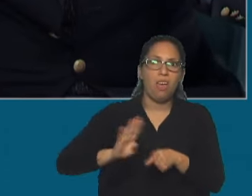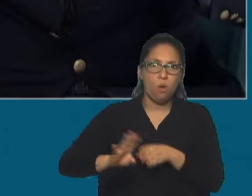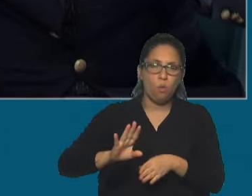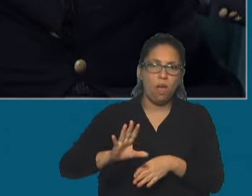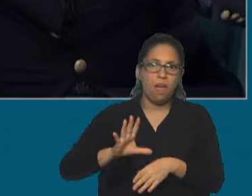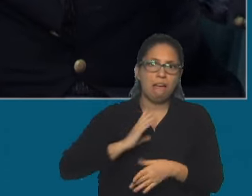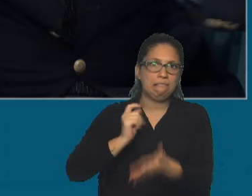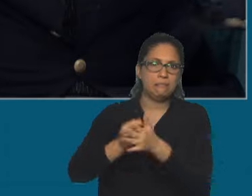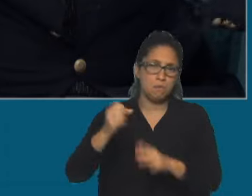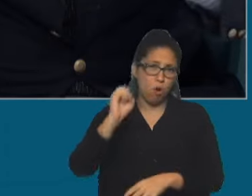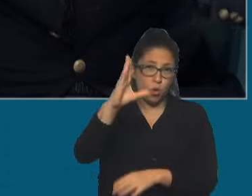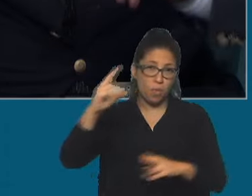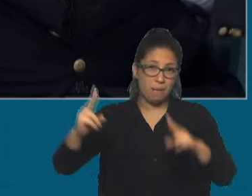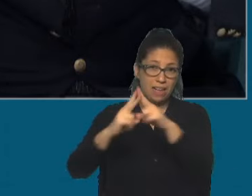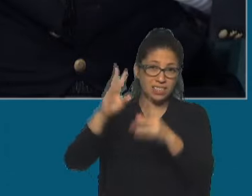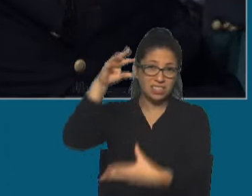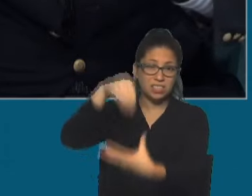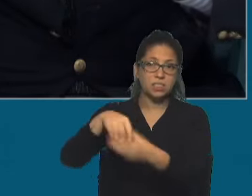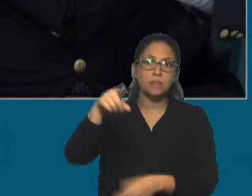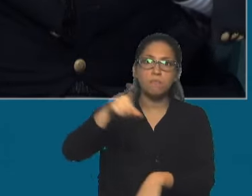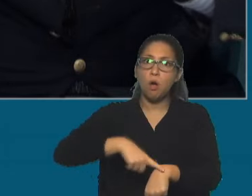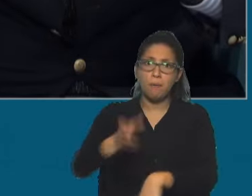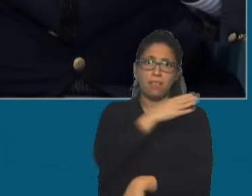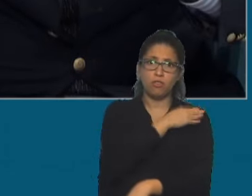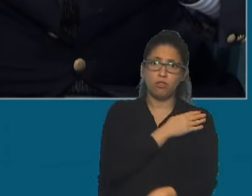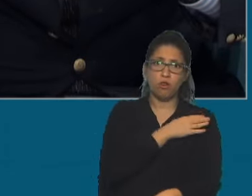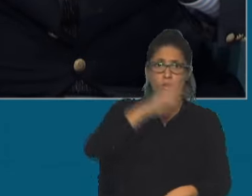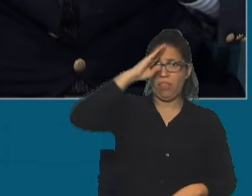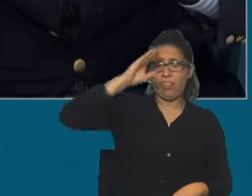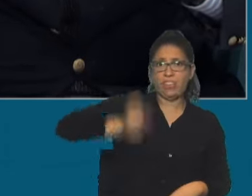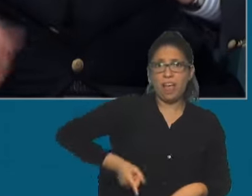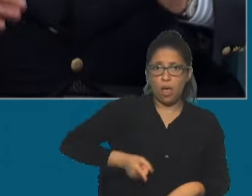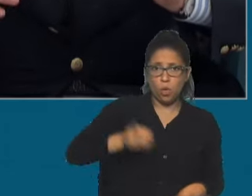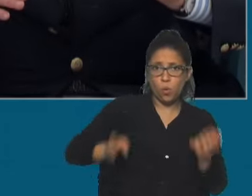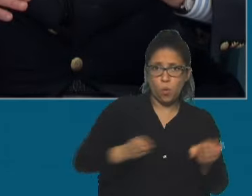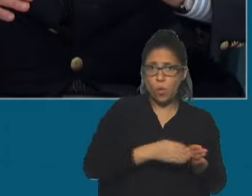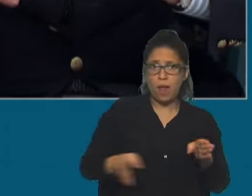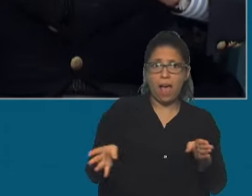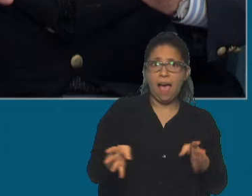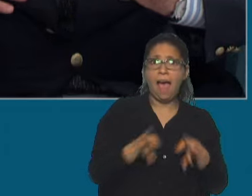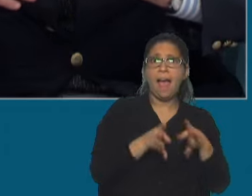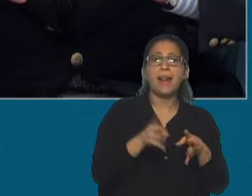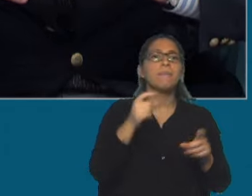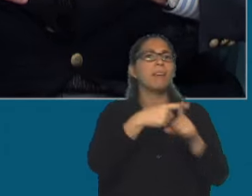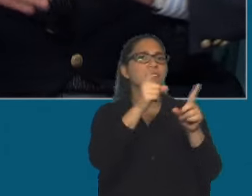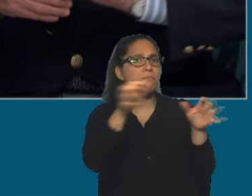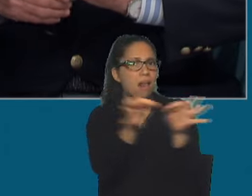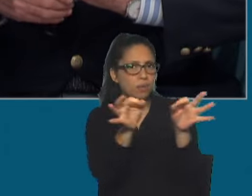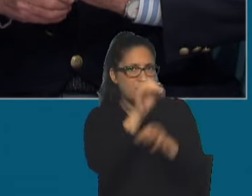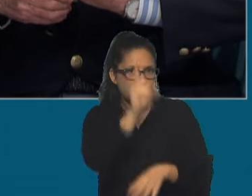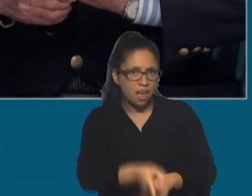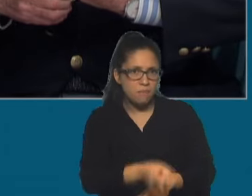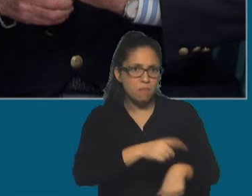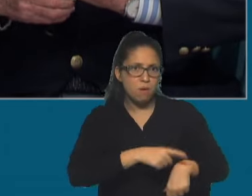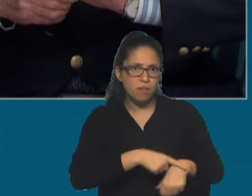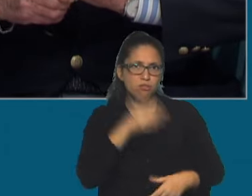con el Club de París era fundamentalmente en ese momento por compra de armamentos de la dictadura. Malvinas. Ahí hubo un embajador,